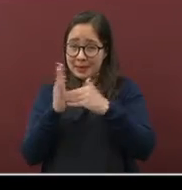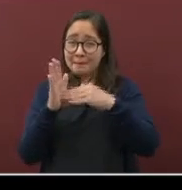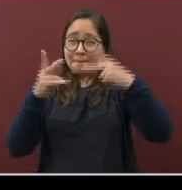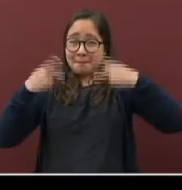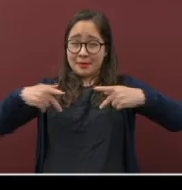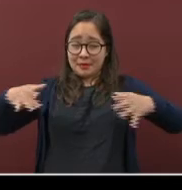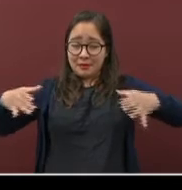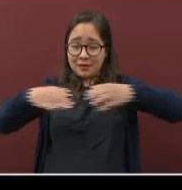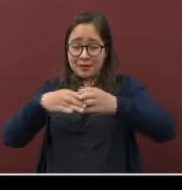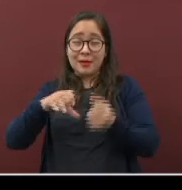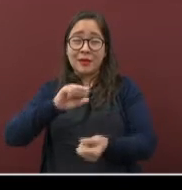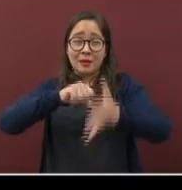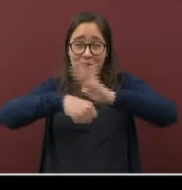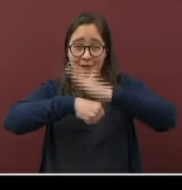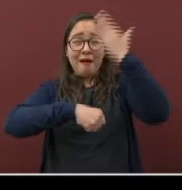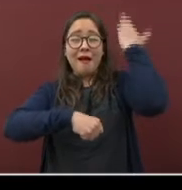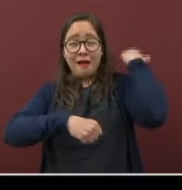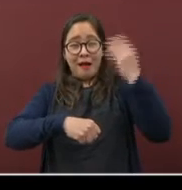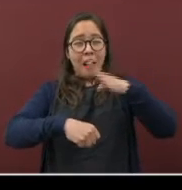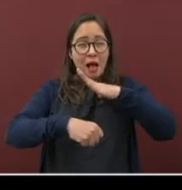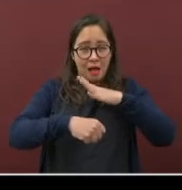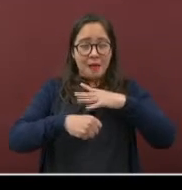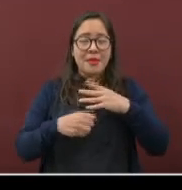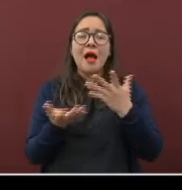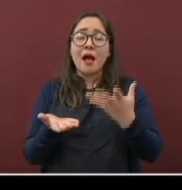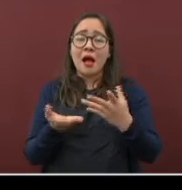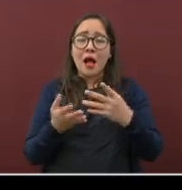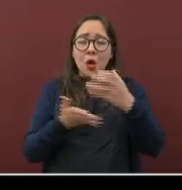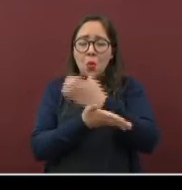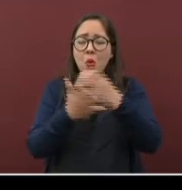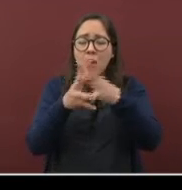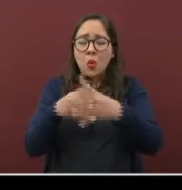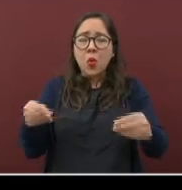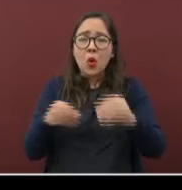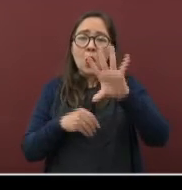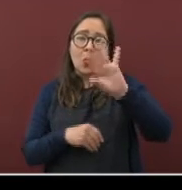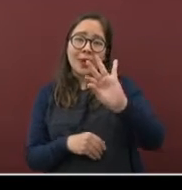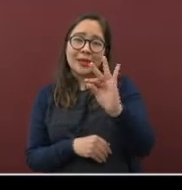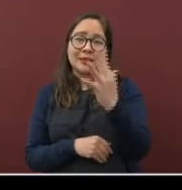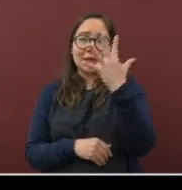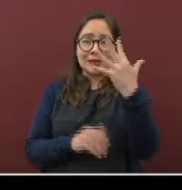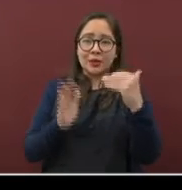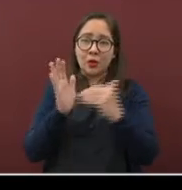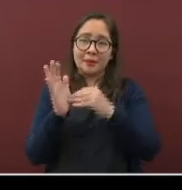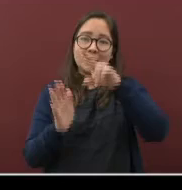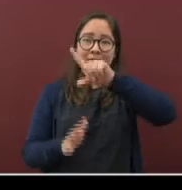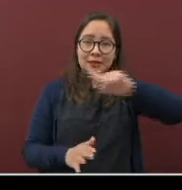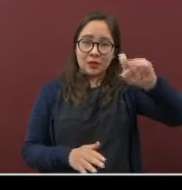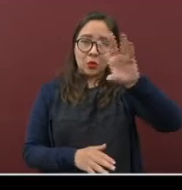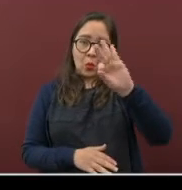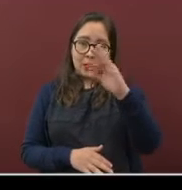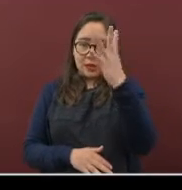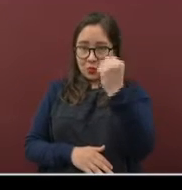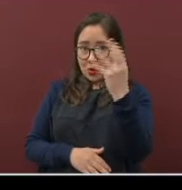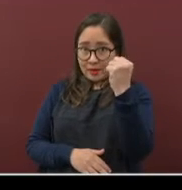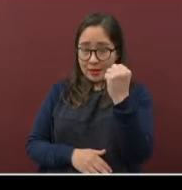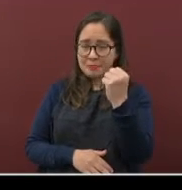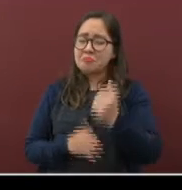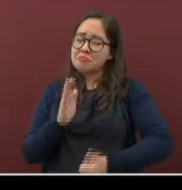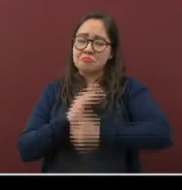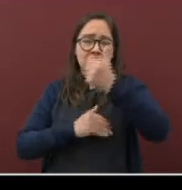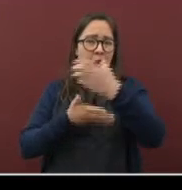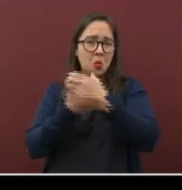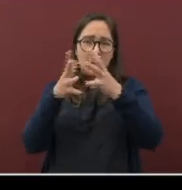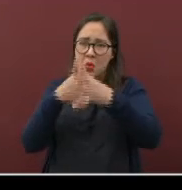xaxars cómodos atendidos se han recuperado 45 mil 149 continúan en